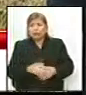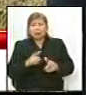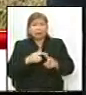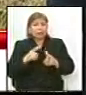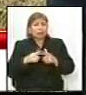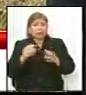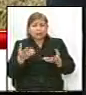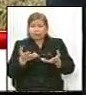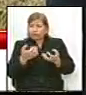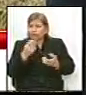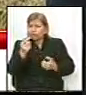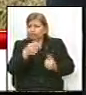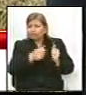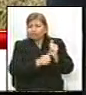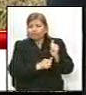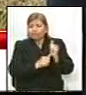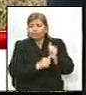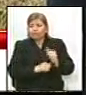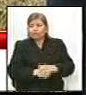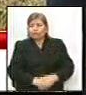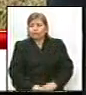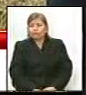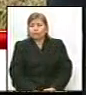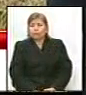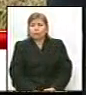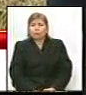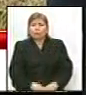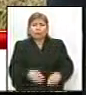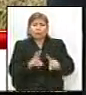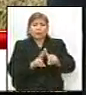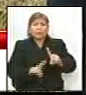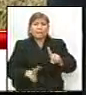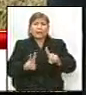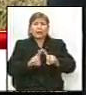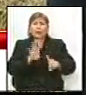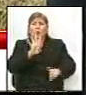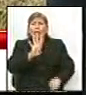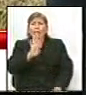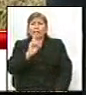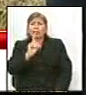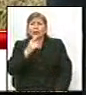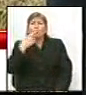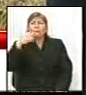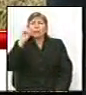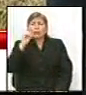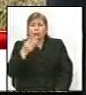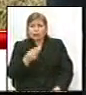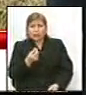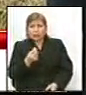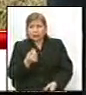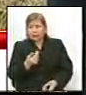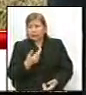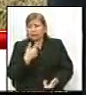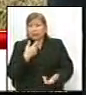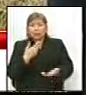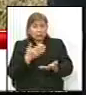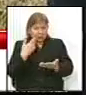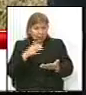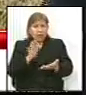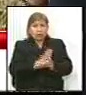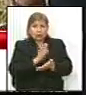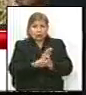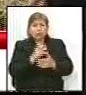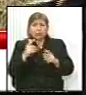Chaime, hermanos, cae valor de 49 millones. Chayna pachanin me cae expediente técnico